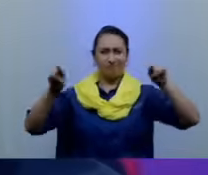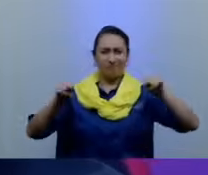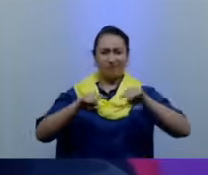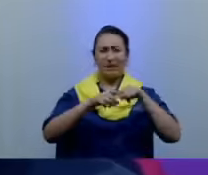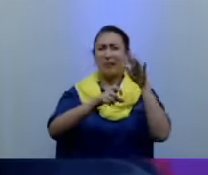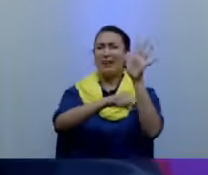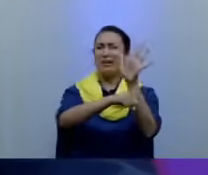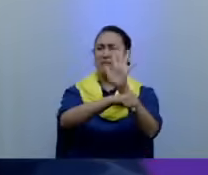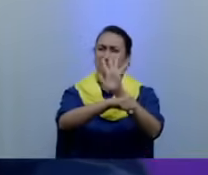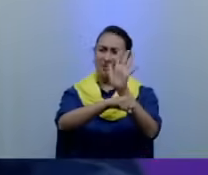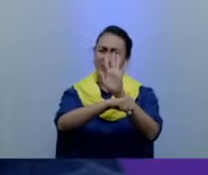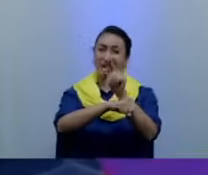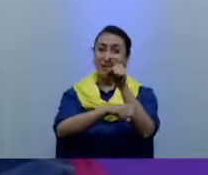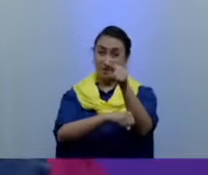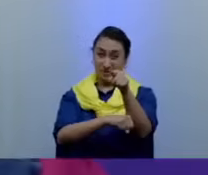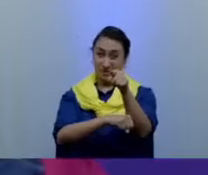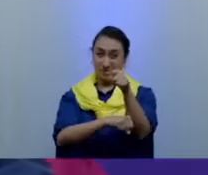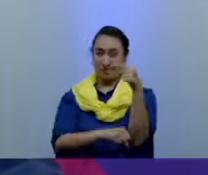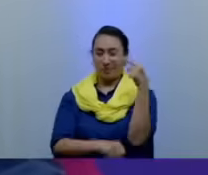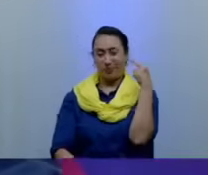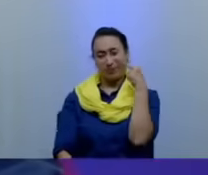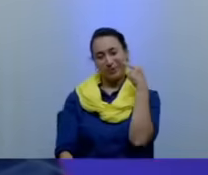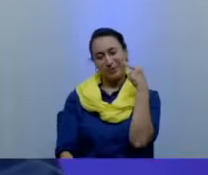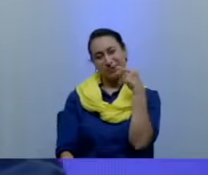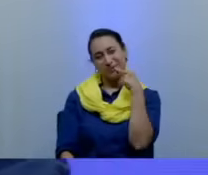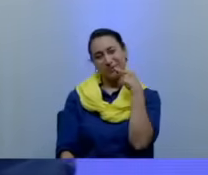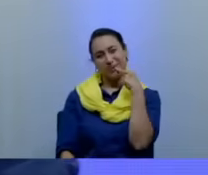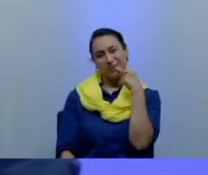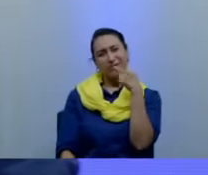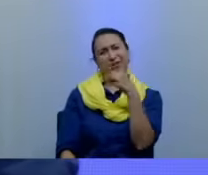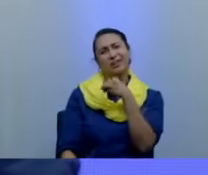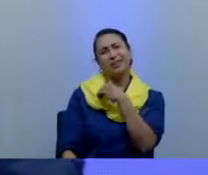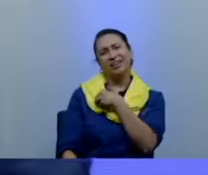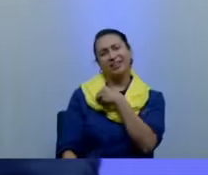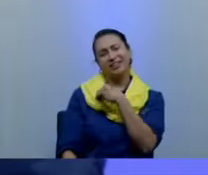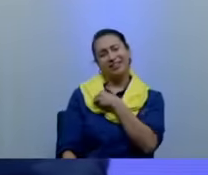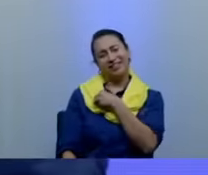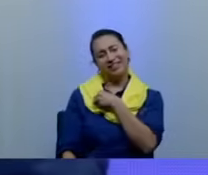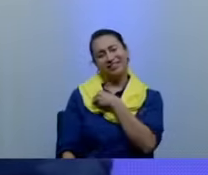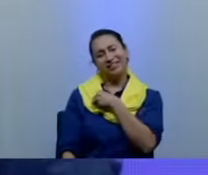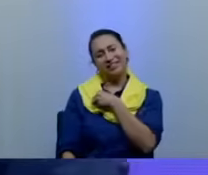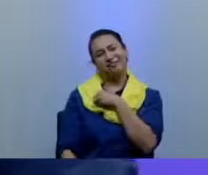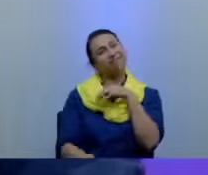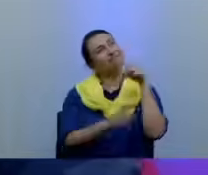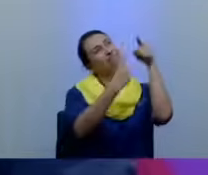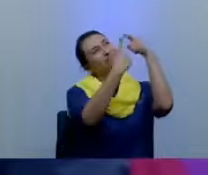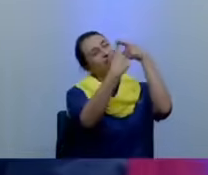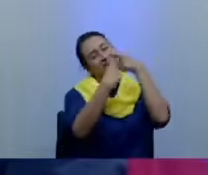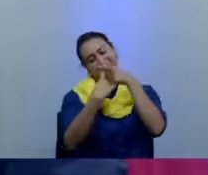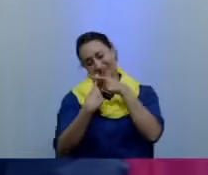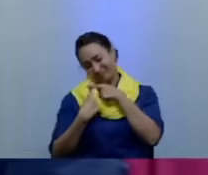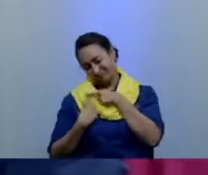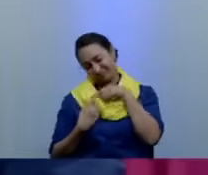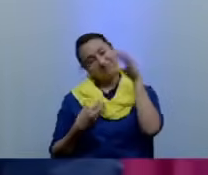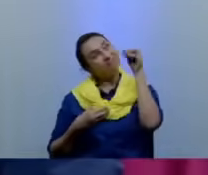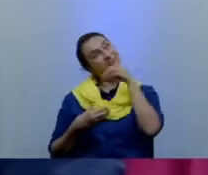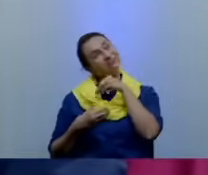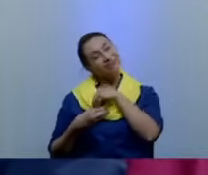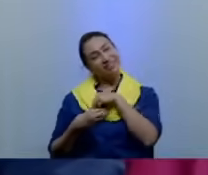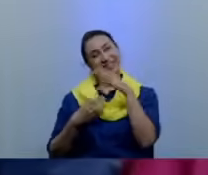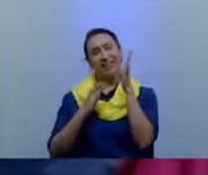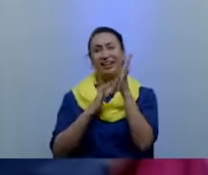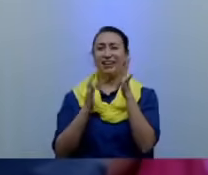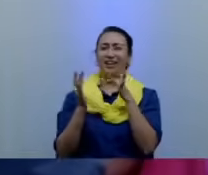puede contactarnos, porque queremos hacerle la invitación. No es una invitación